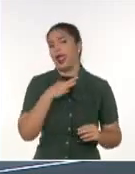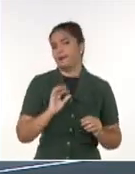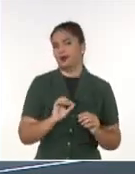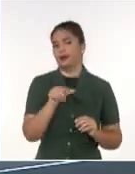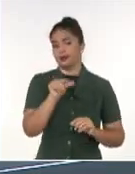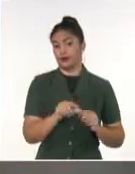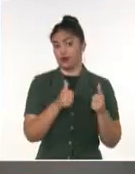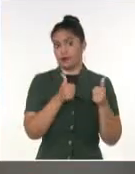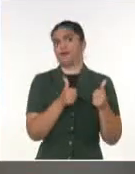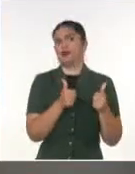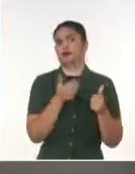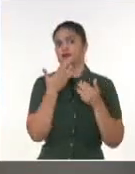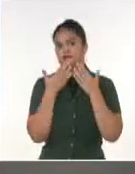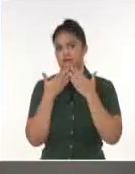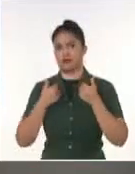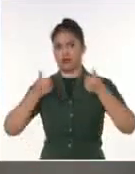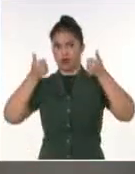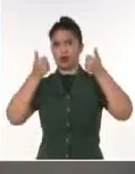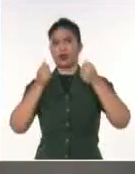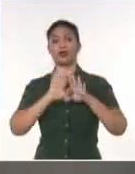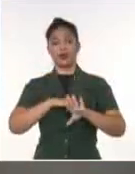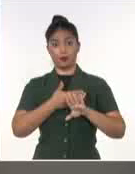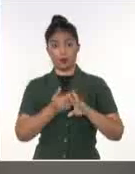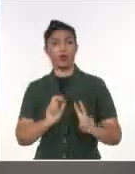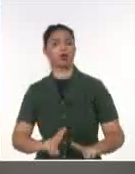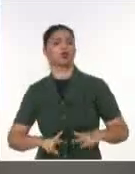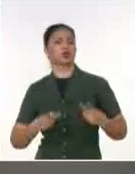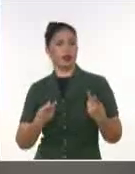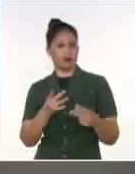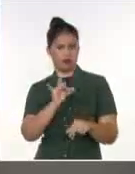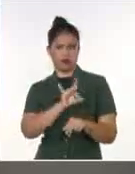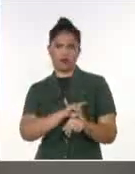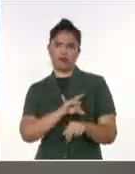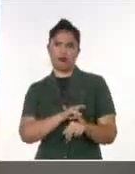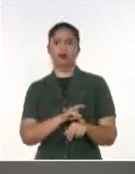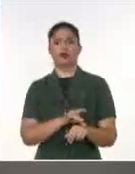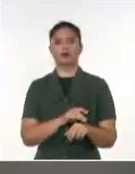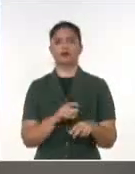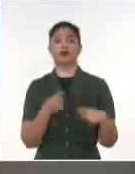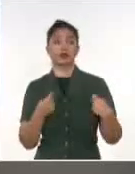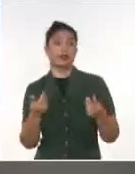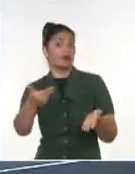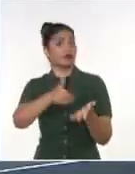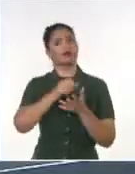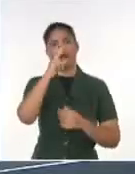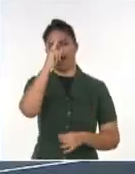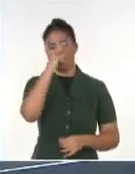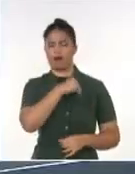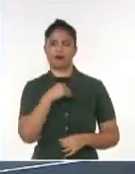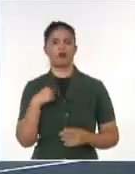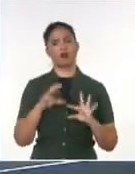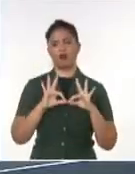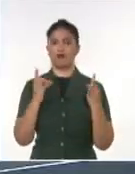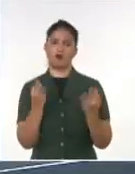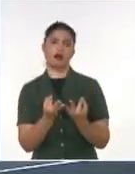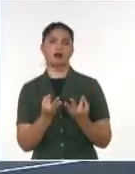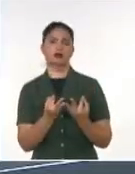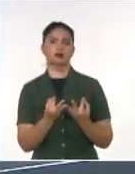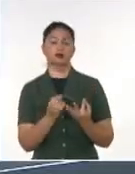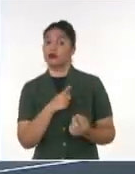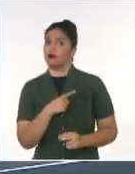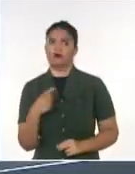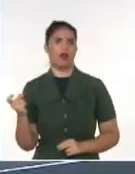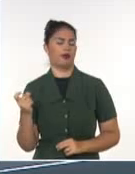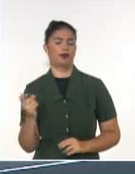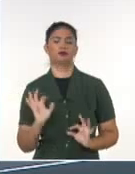tener la enfermedad. Pero lo recomendable es acudir al médico de la familia. Exactamente. Ese es nuestro primer mensaje. Hay que acudir de manera